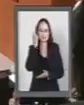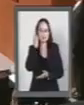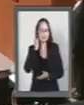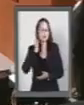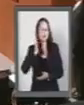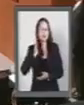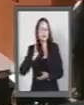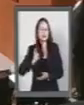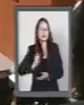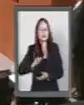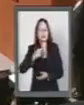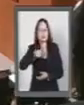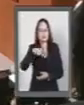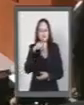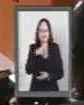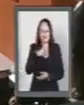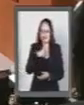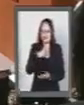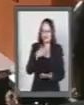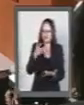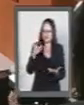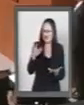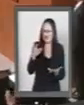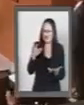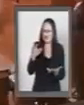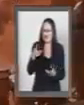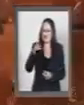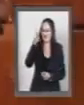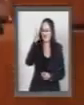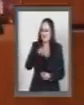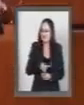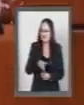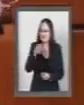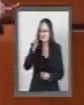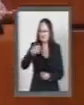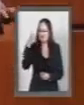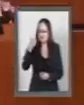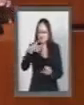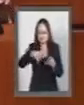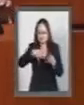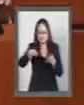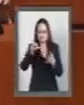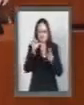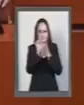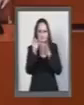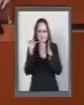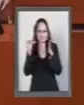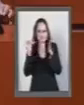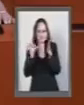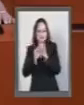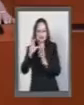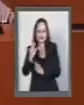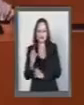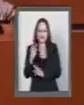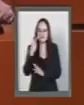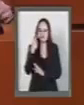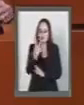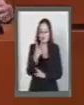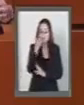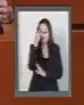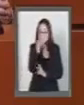no nos hagamos. Esta reserva al artículo treinta y dos